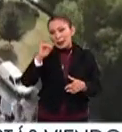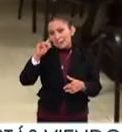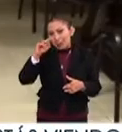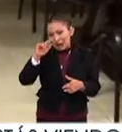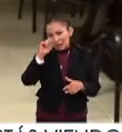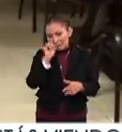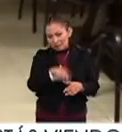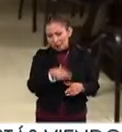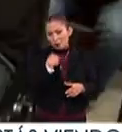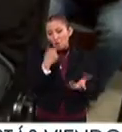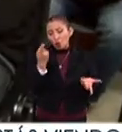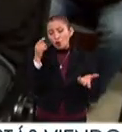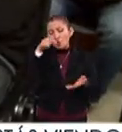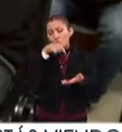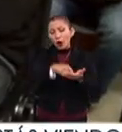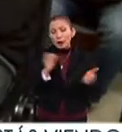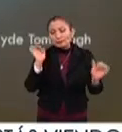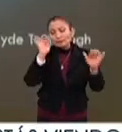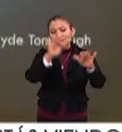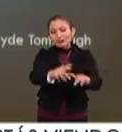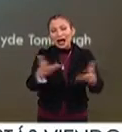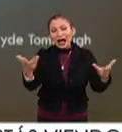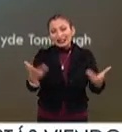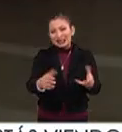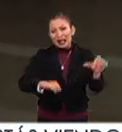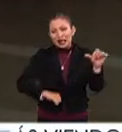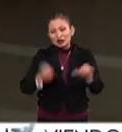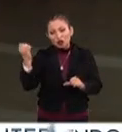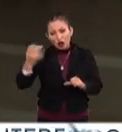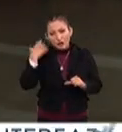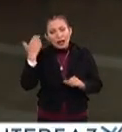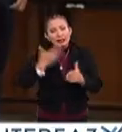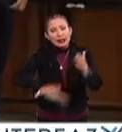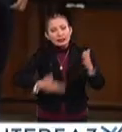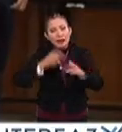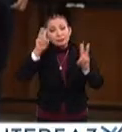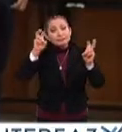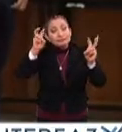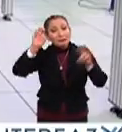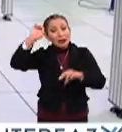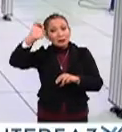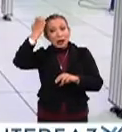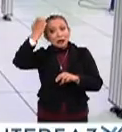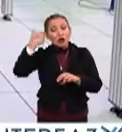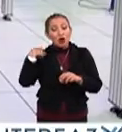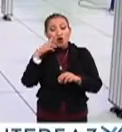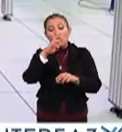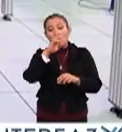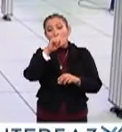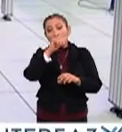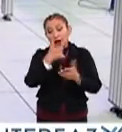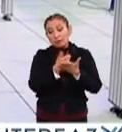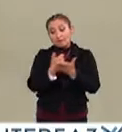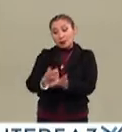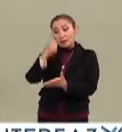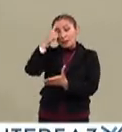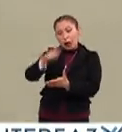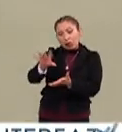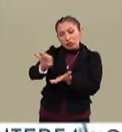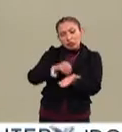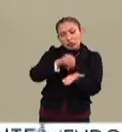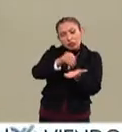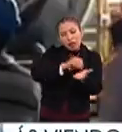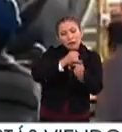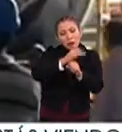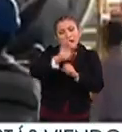Politécnico Nacional fue una de las sedes encargadas de llevar a cabo conferencias y talleres sobre el espacio. La robótica ha ayudado a recopilar